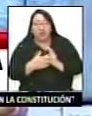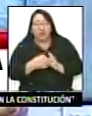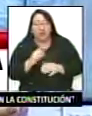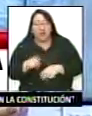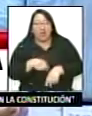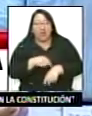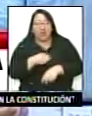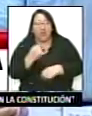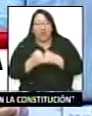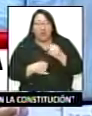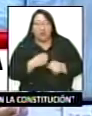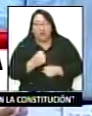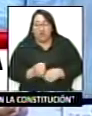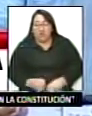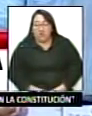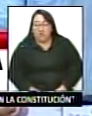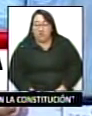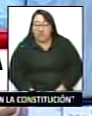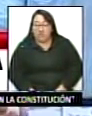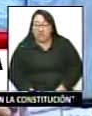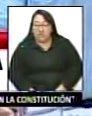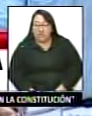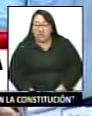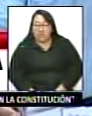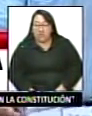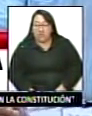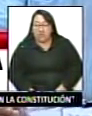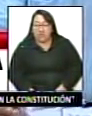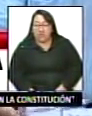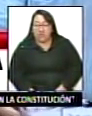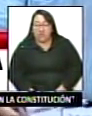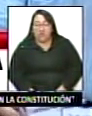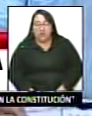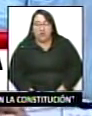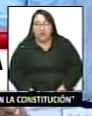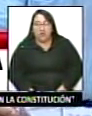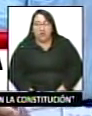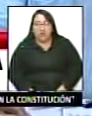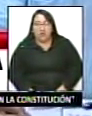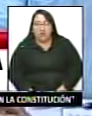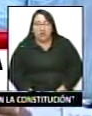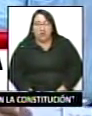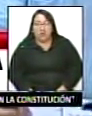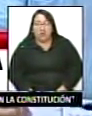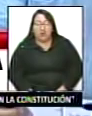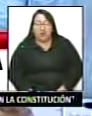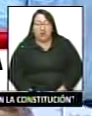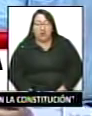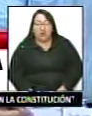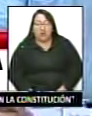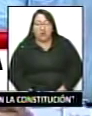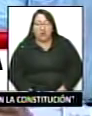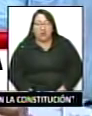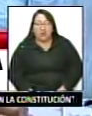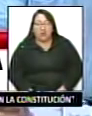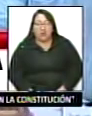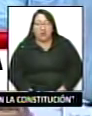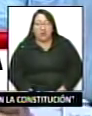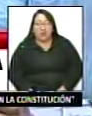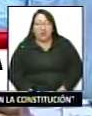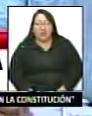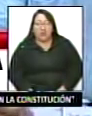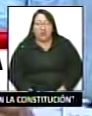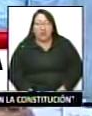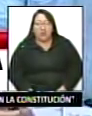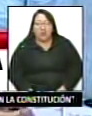largo de las últimas décadas, es sin condiciones. No venimos con una agenda particular,